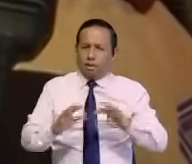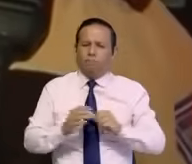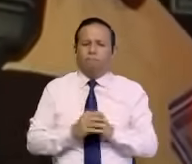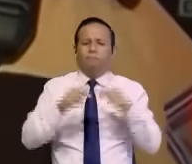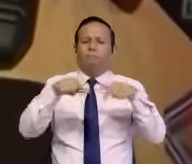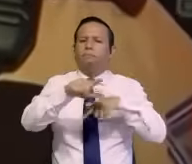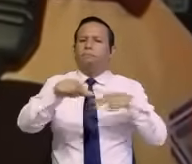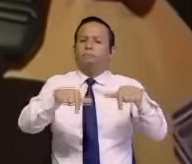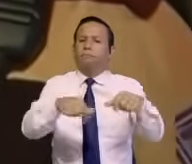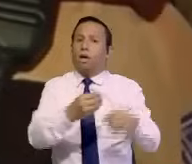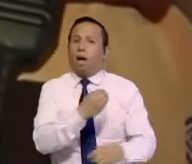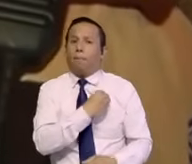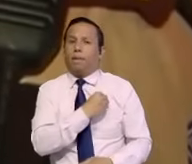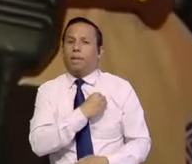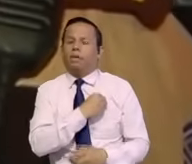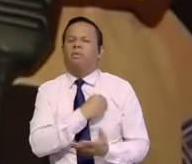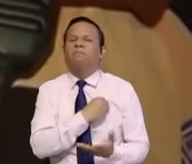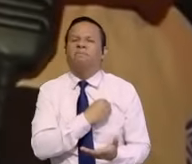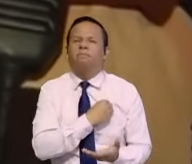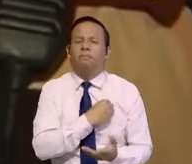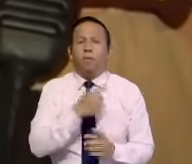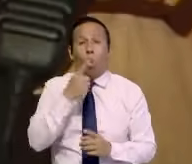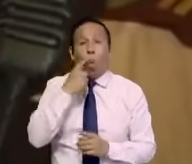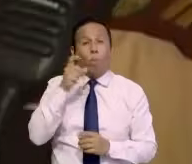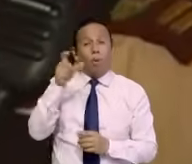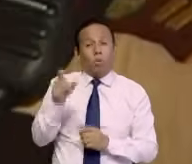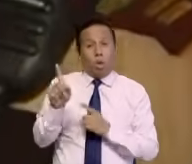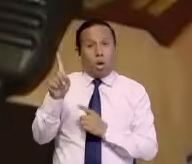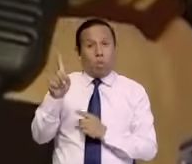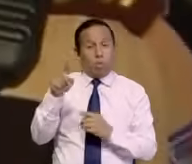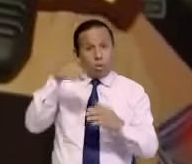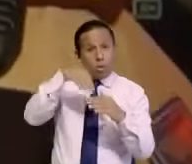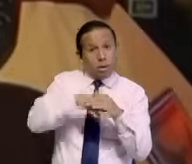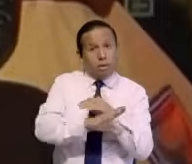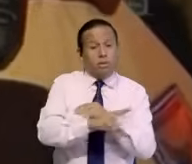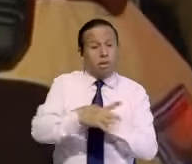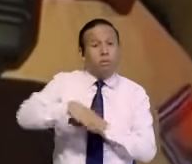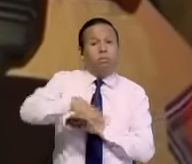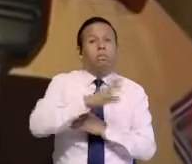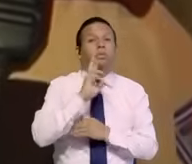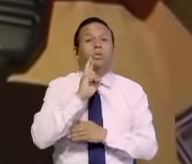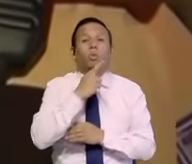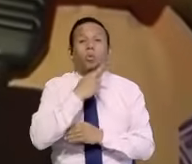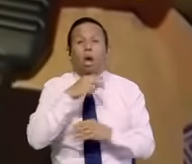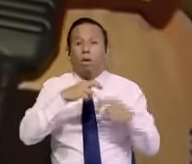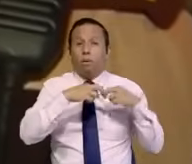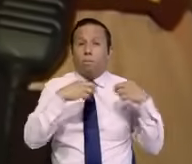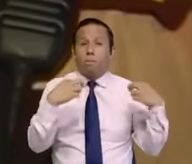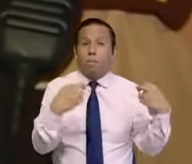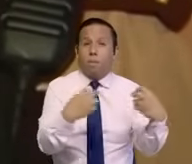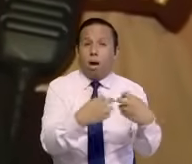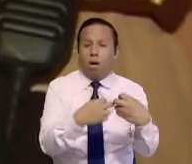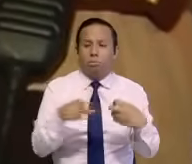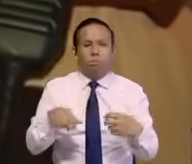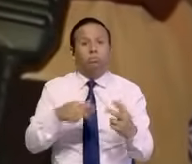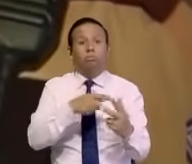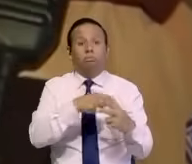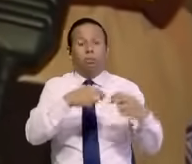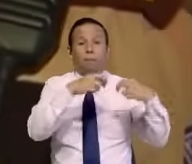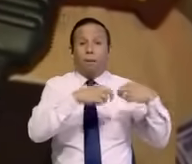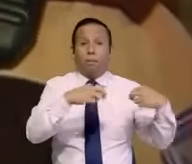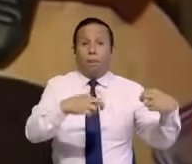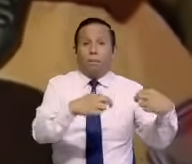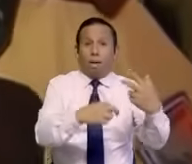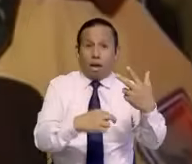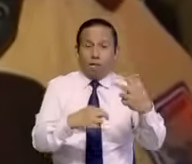da la alerta de que un individuo ingresa a este comedor, en donde procede a disparar a tres personas que se encontraban